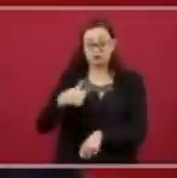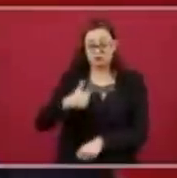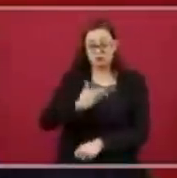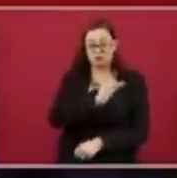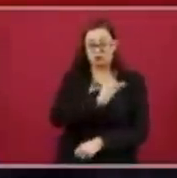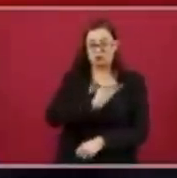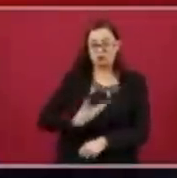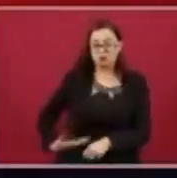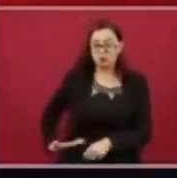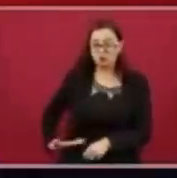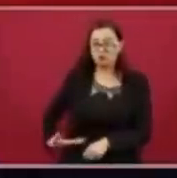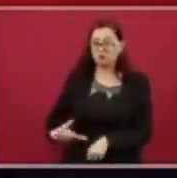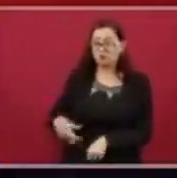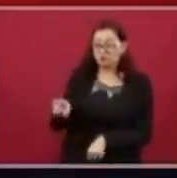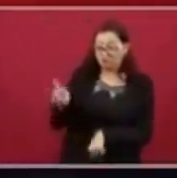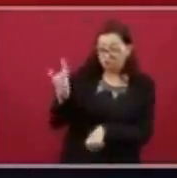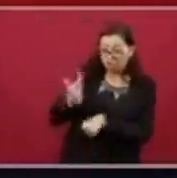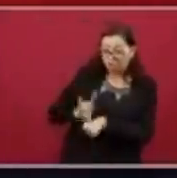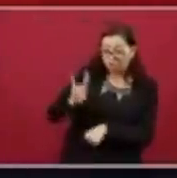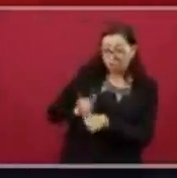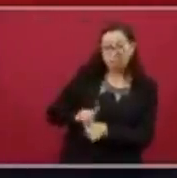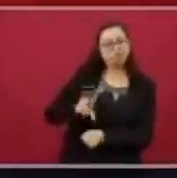la simulación,